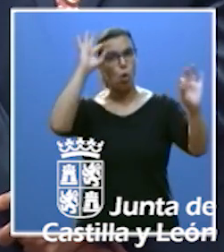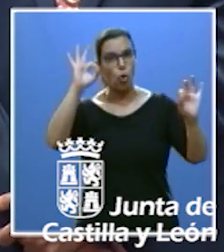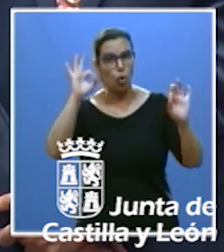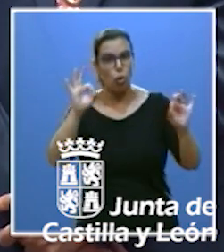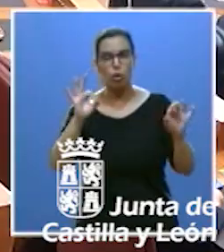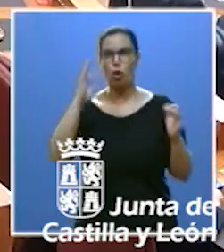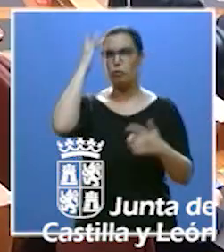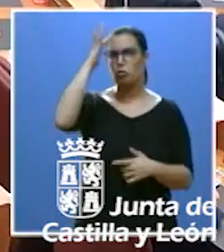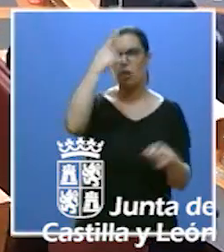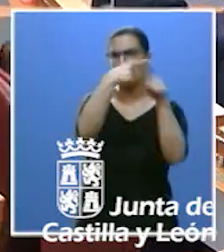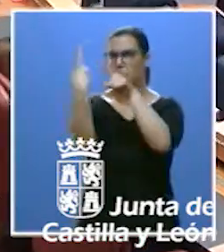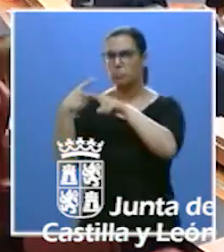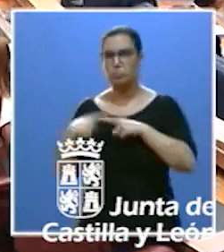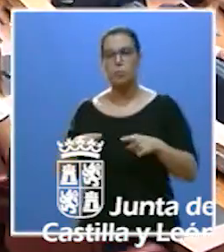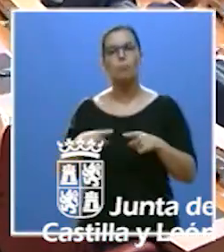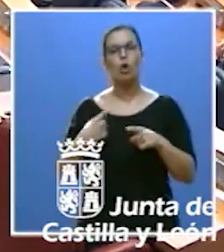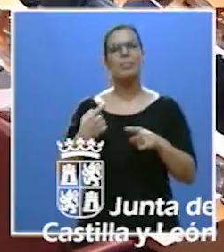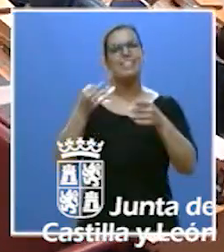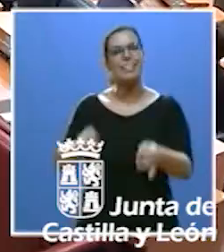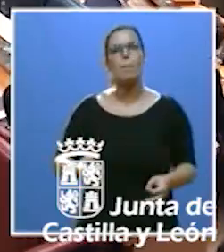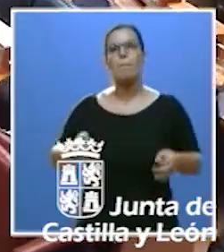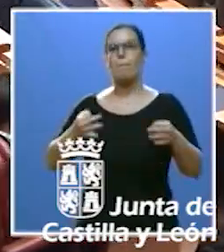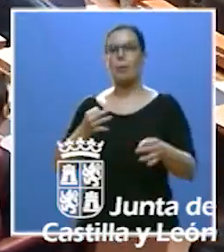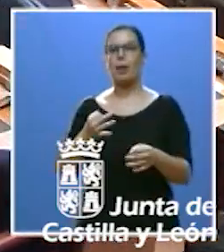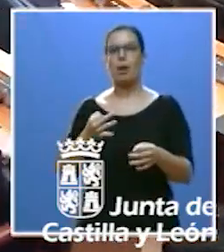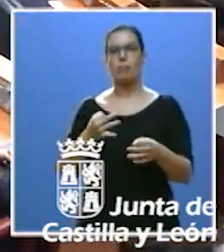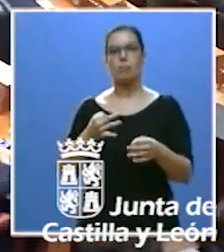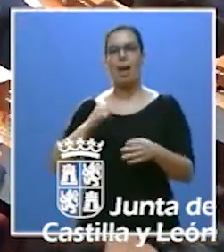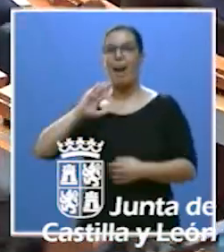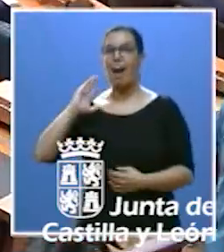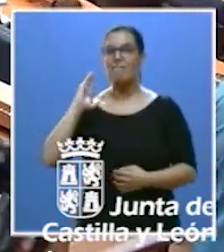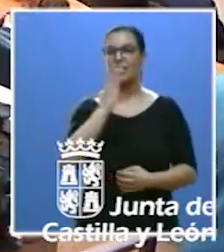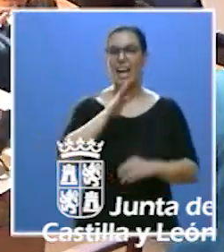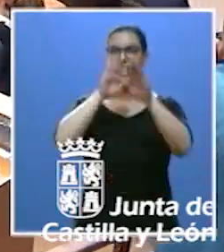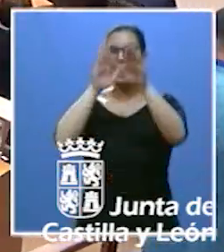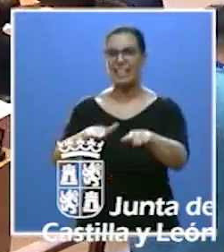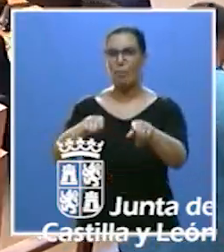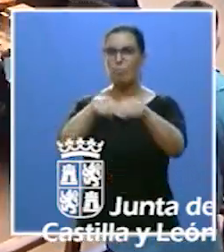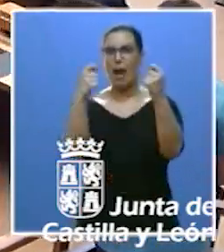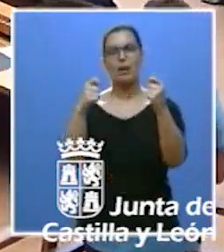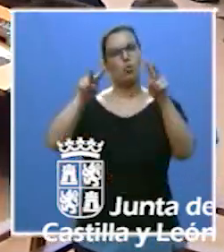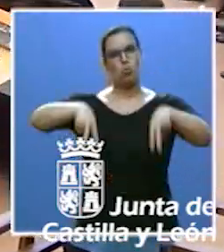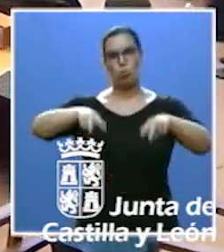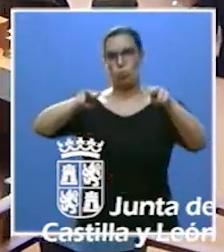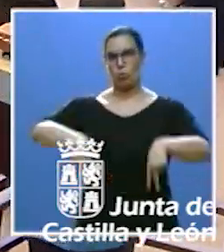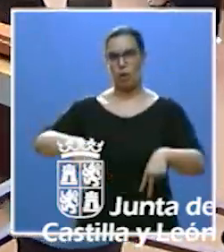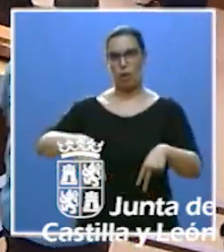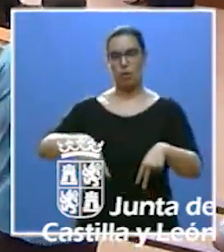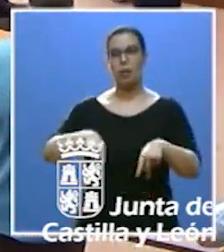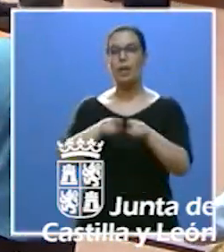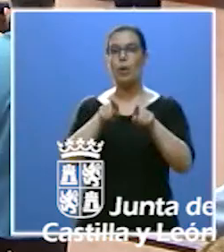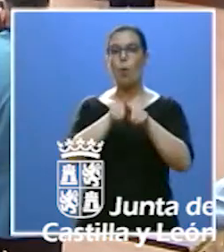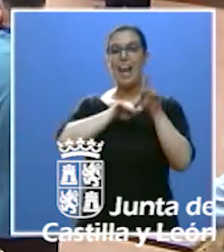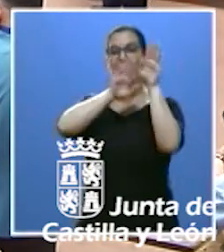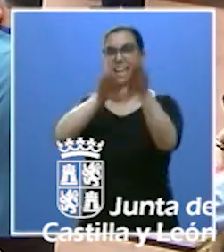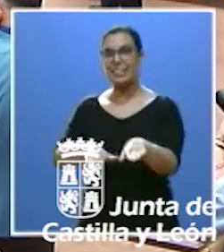opciones diferenciadas debe desarrollarse siempre, sin perjuicio de esa lealtad institucional, que no es una mera